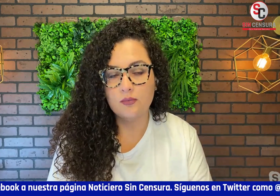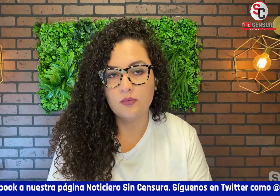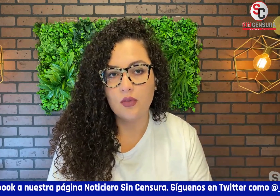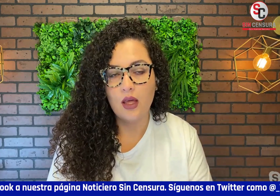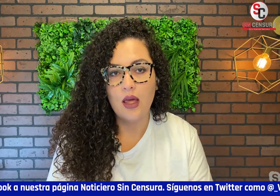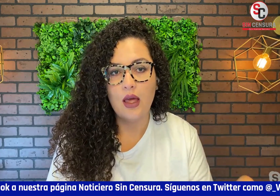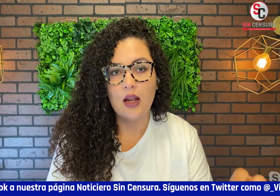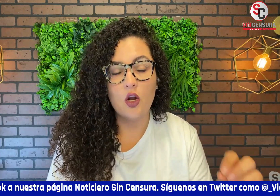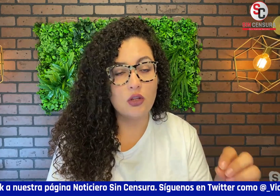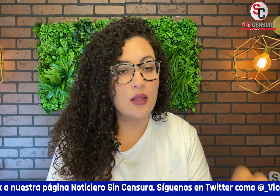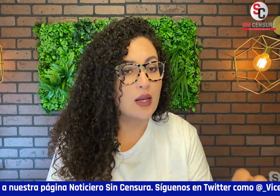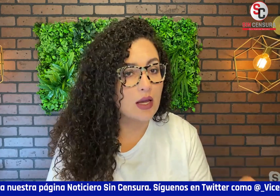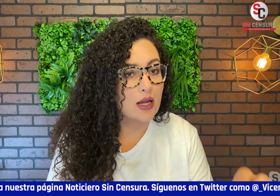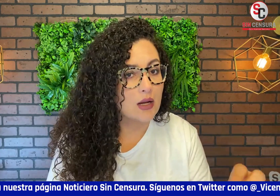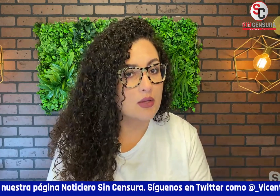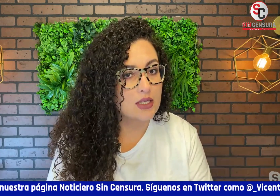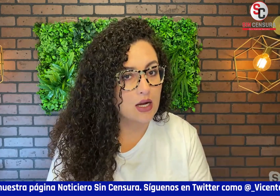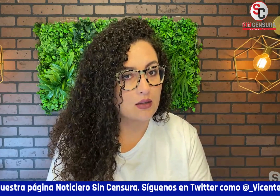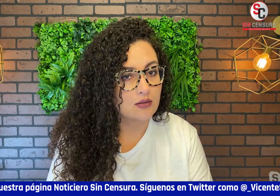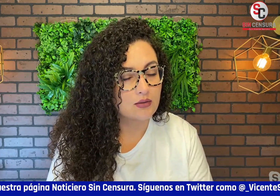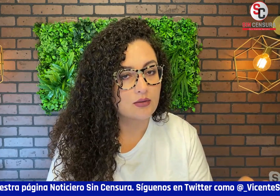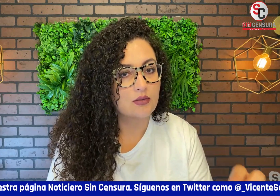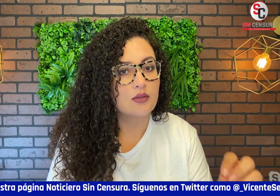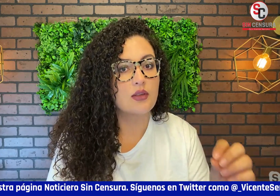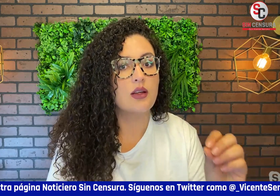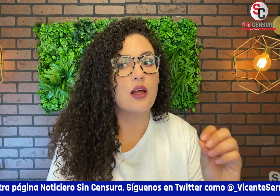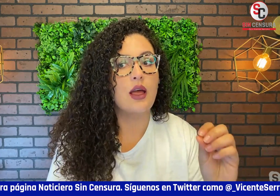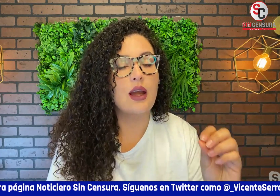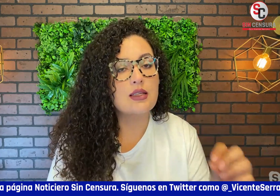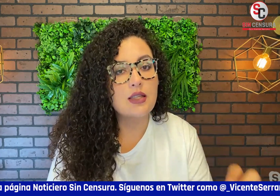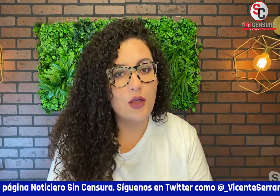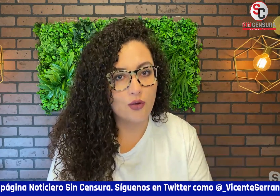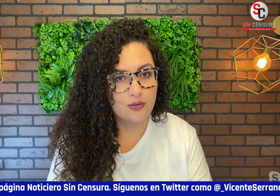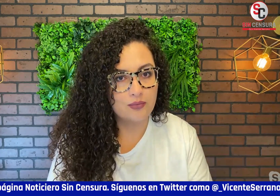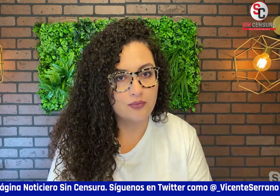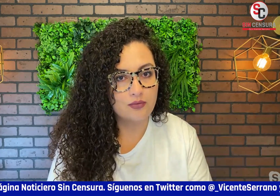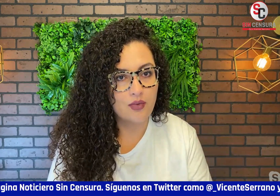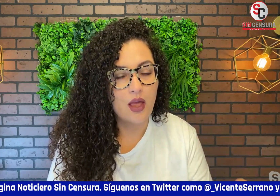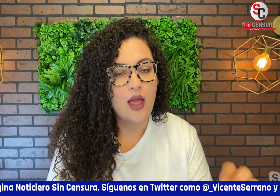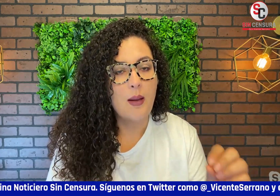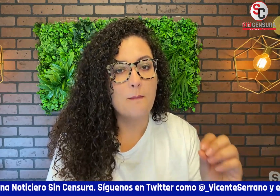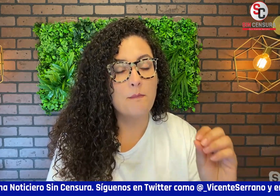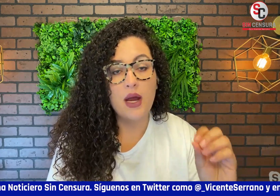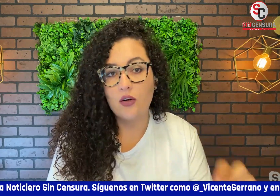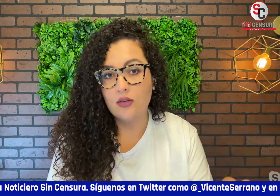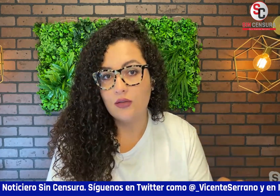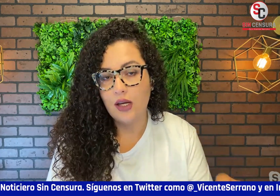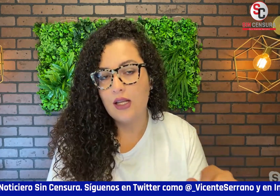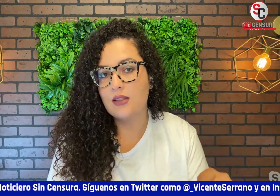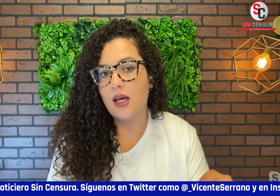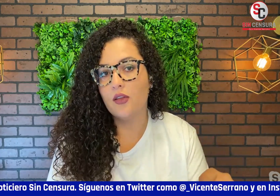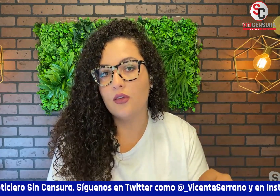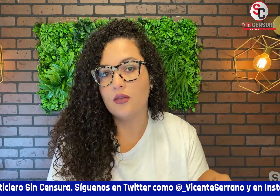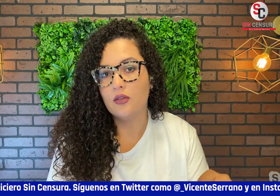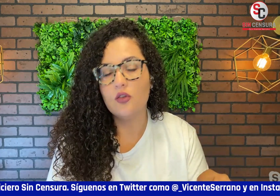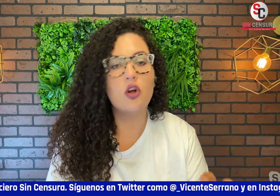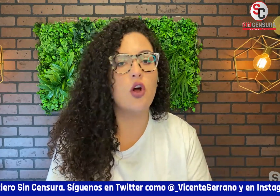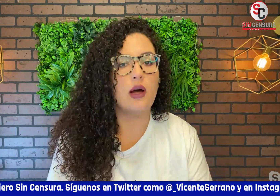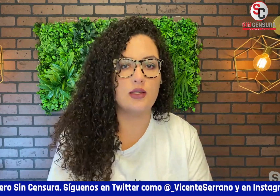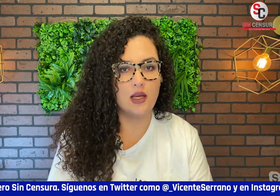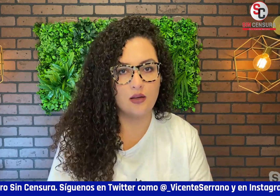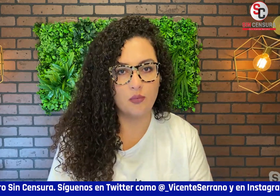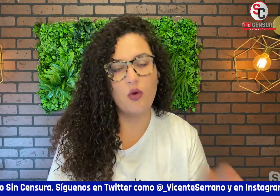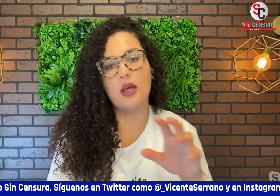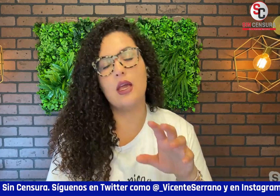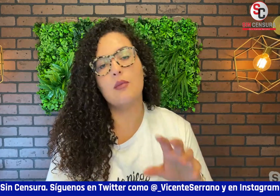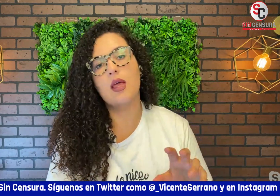orden lo tendría que revisar el Estado. Pero el Estado no lo